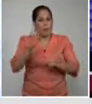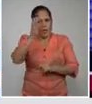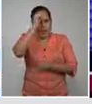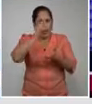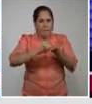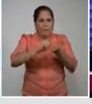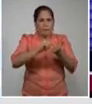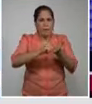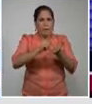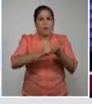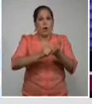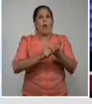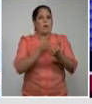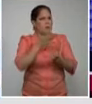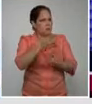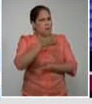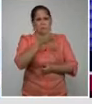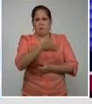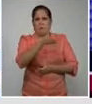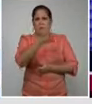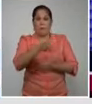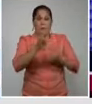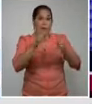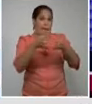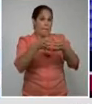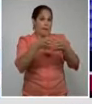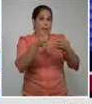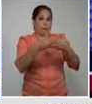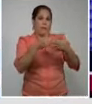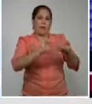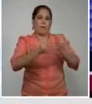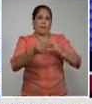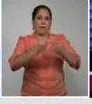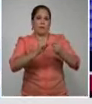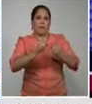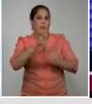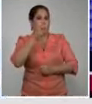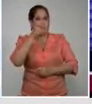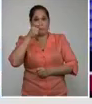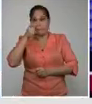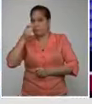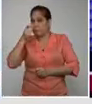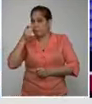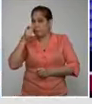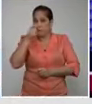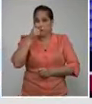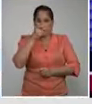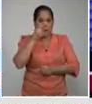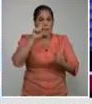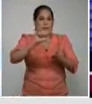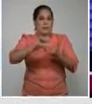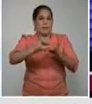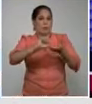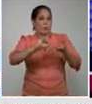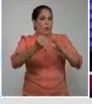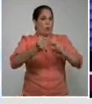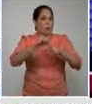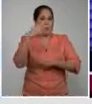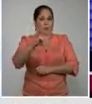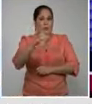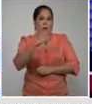recibimos del centro de la agencia reguladora, está todo el monitoreo que es conducido por el Centro para el Control de los Ensayos Clínicos,